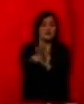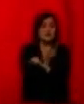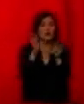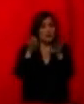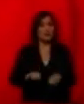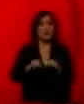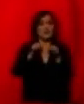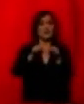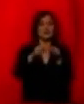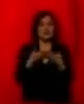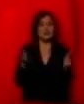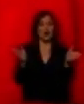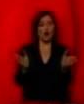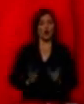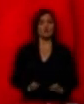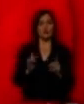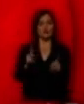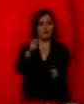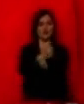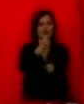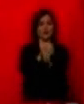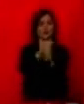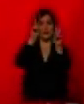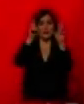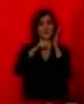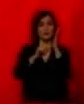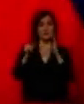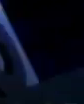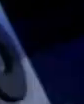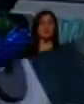la apertura de mercados, las exenciones tributarias.